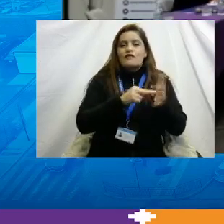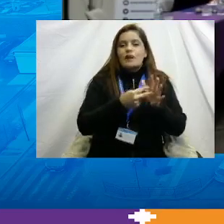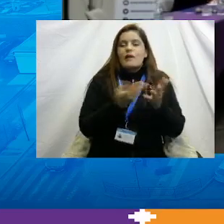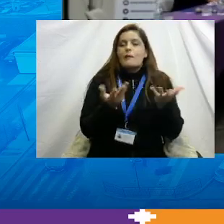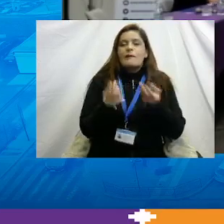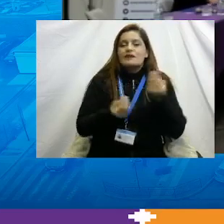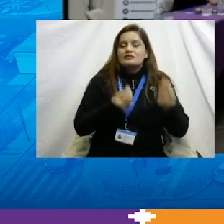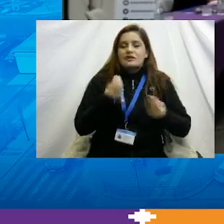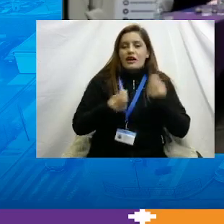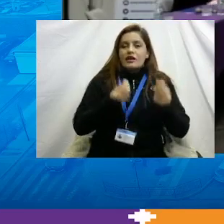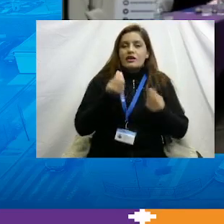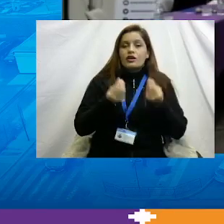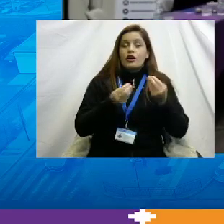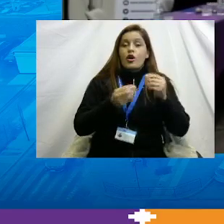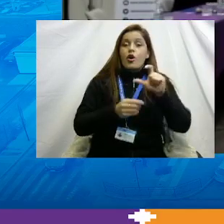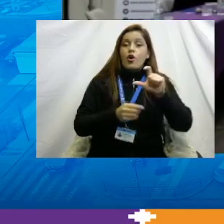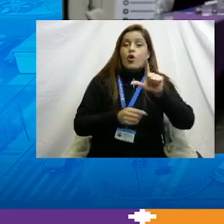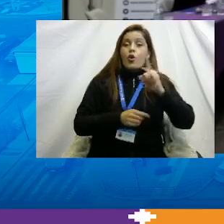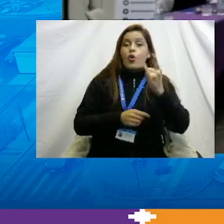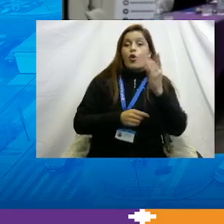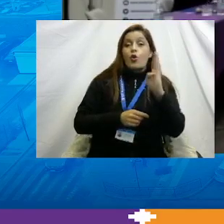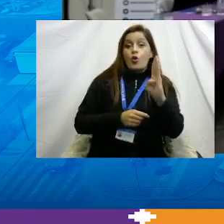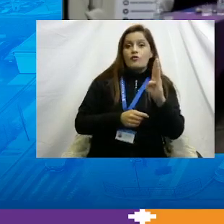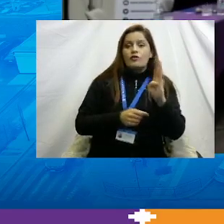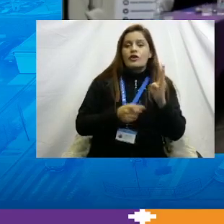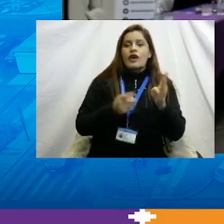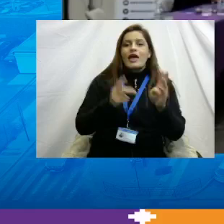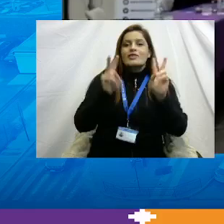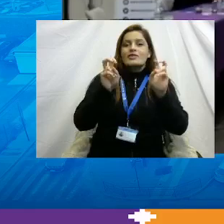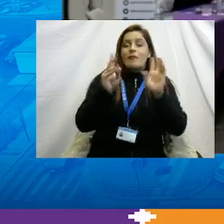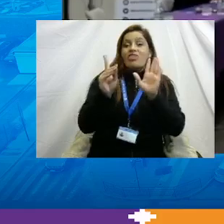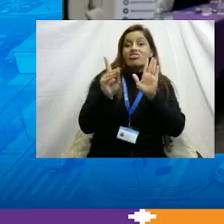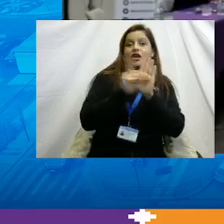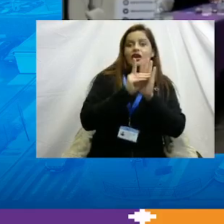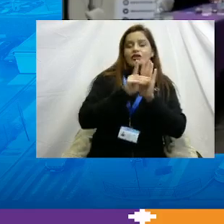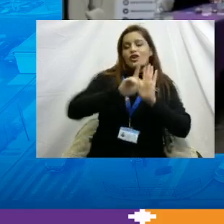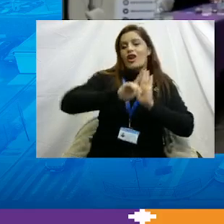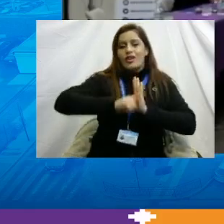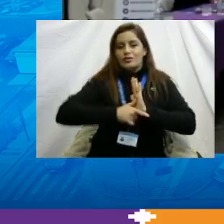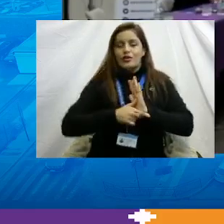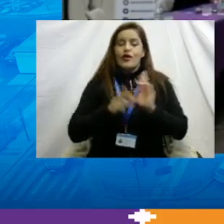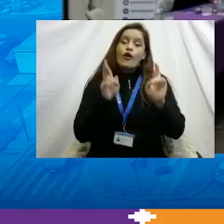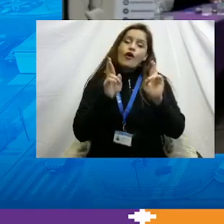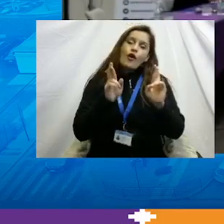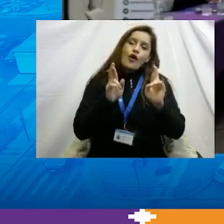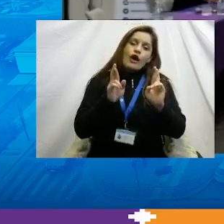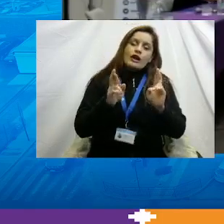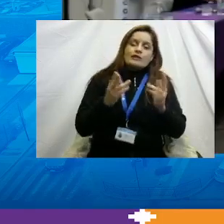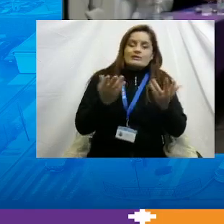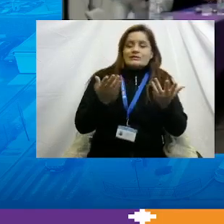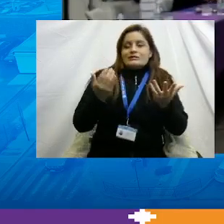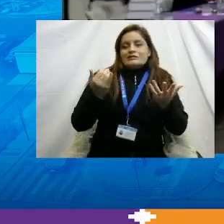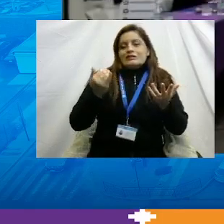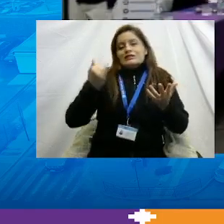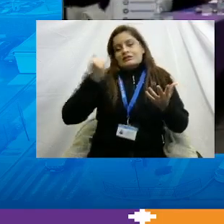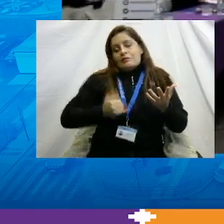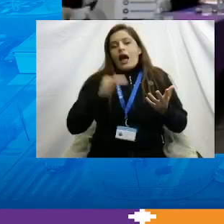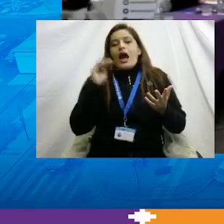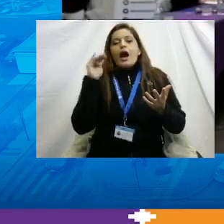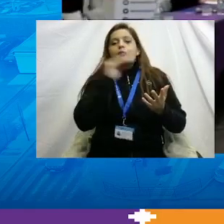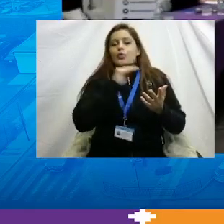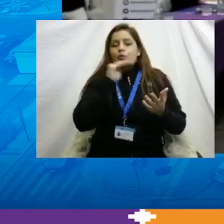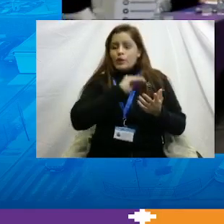con los clubes, es que se demore en decretarse, ¿cierto?, la autorización. Si es posible en este mes, ¿cierto? Bueno, siempre, la verdad, agilizar la